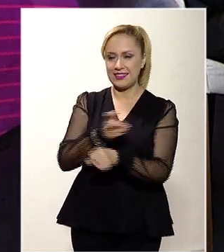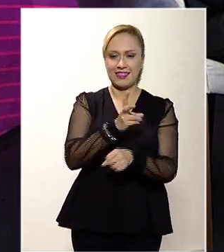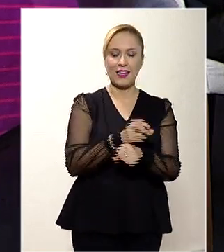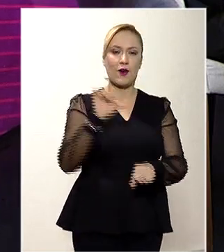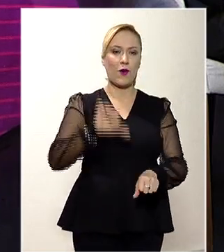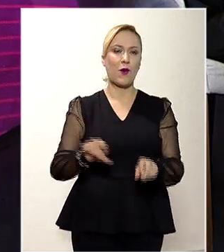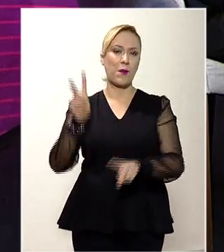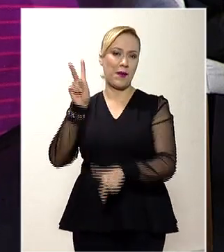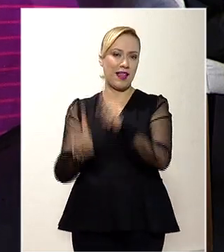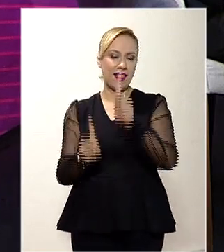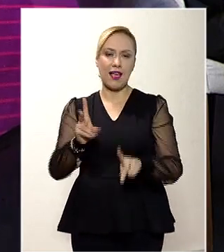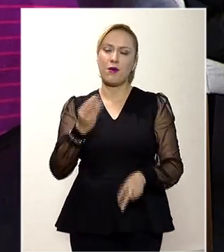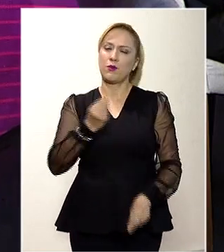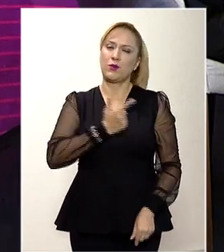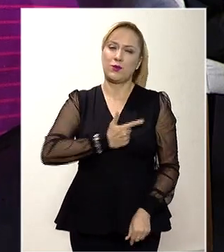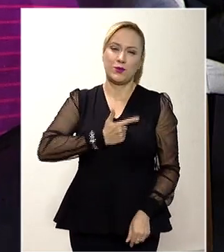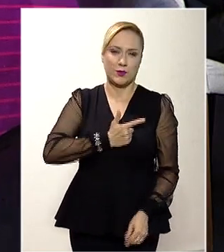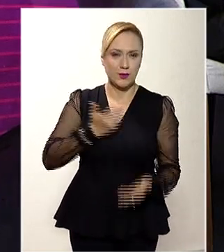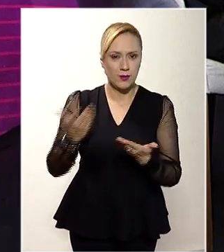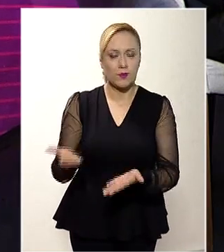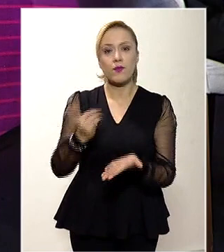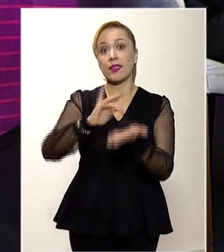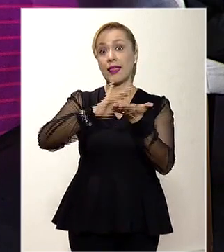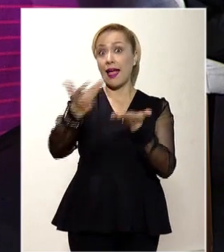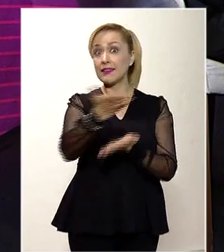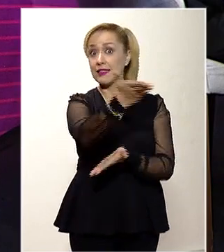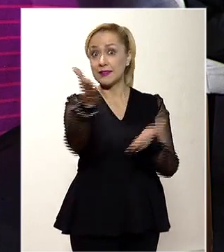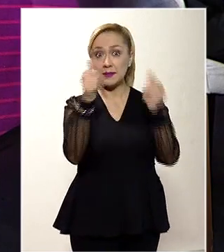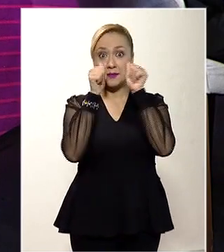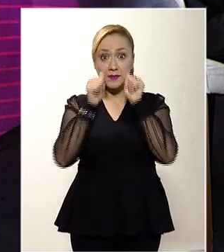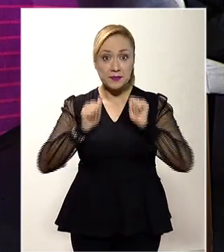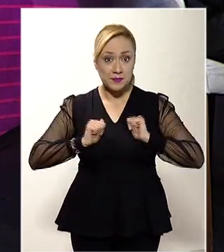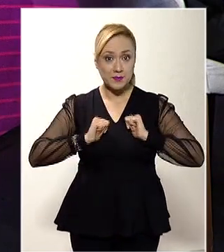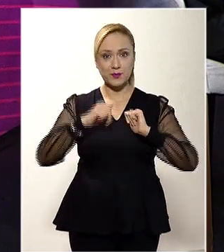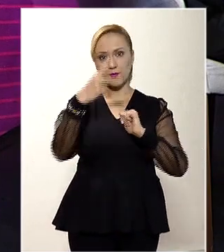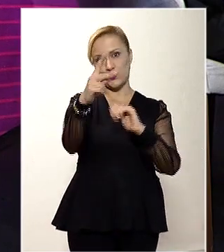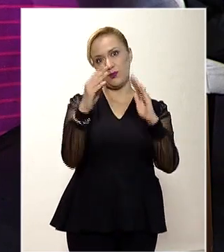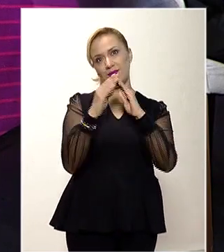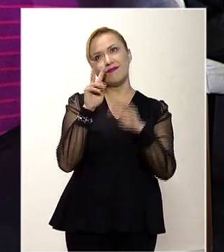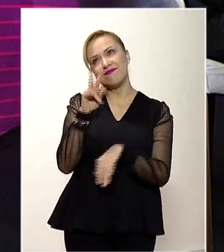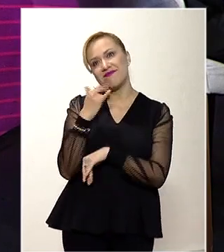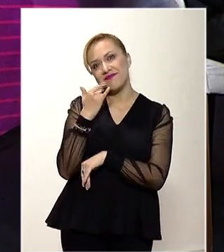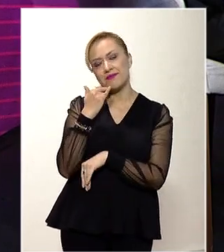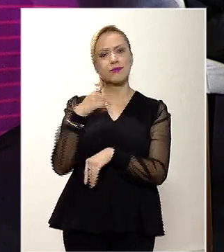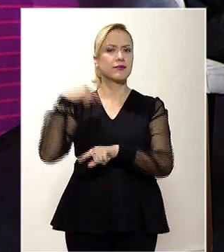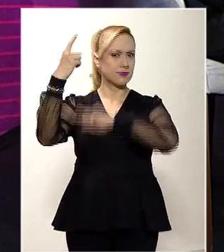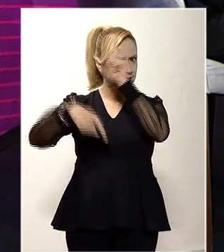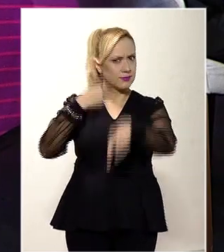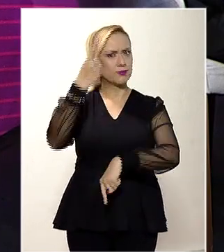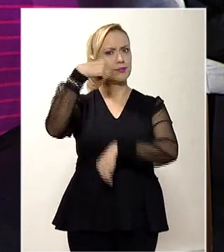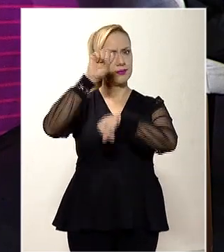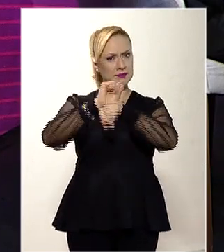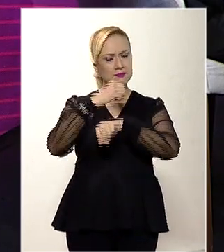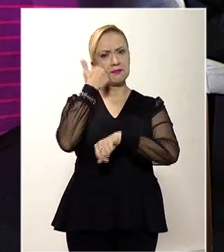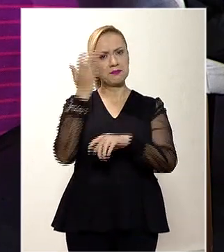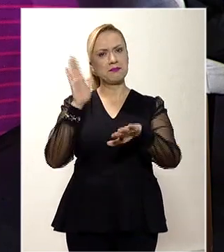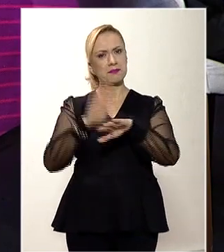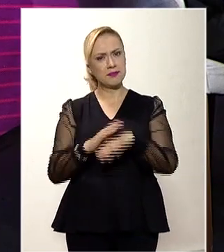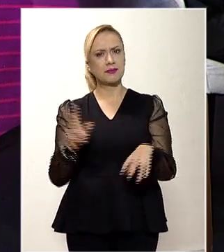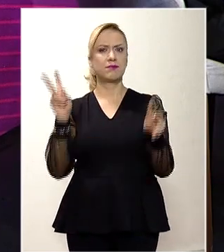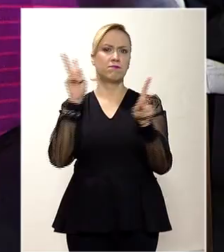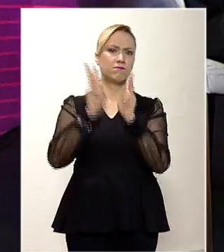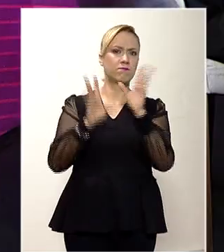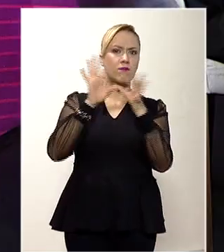acompañarnos. Gracias. Fue un gusto. Y les agradecemos a ustedes que nos acompañan desde su casa y los invitamos y las invitamos al próximo programa